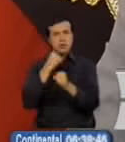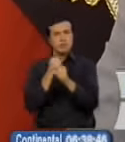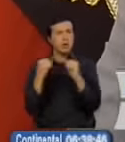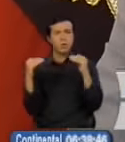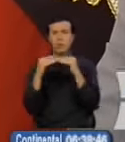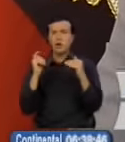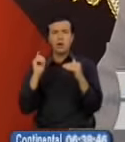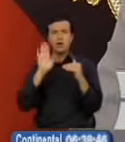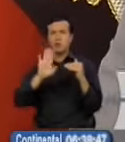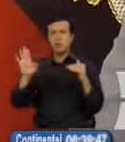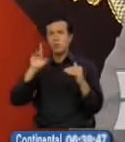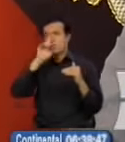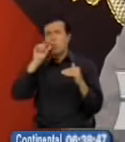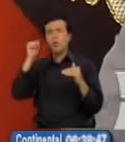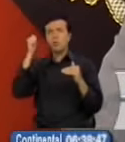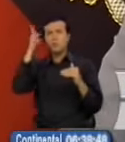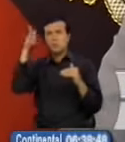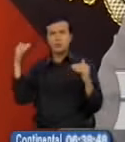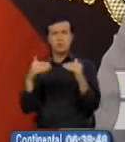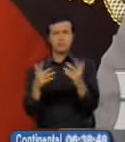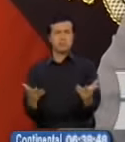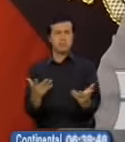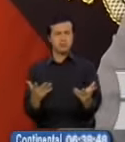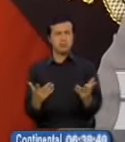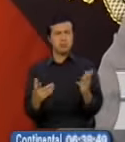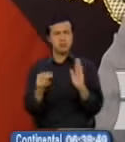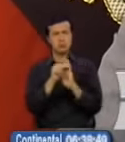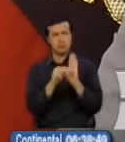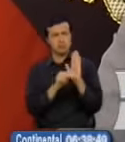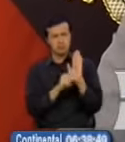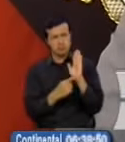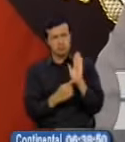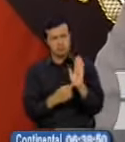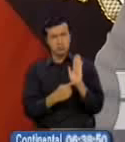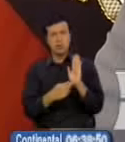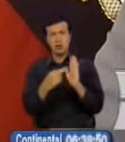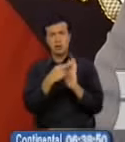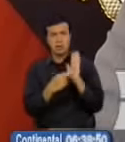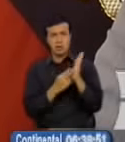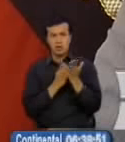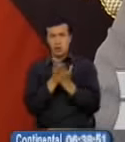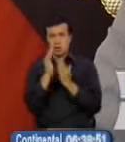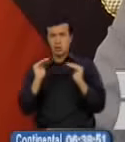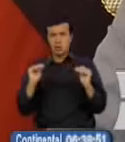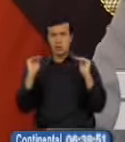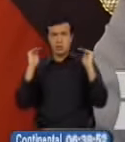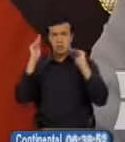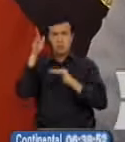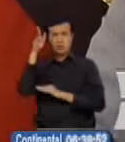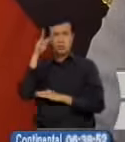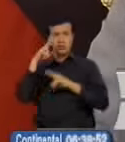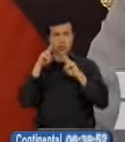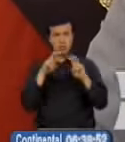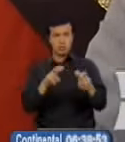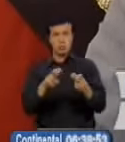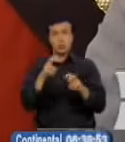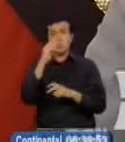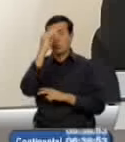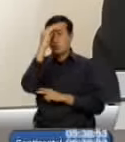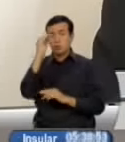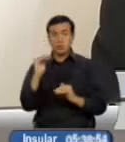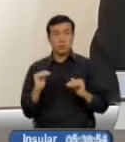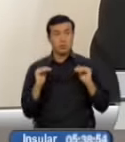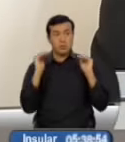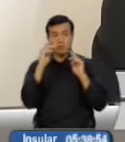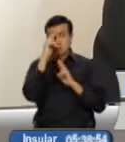de la universidad se han violentado las normas establecidas, como es el reglamento de carrera y escalafón del profesor investigador del sistema de educación superior.